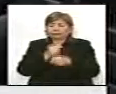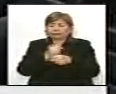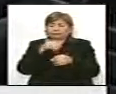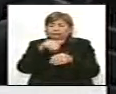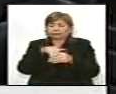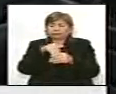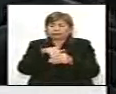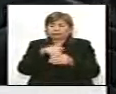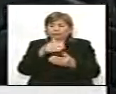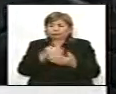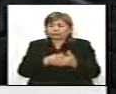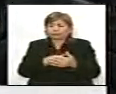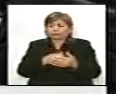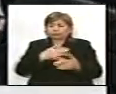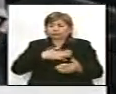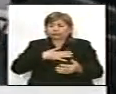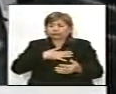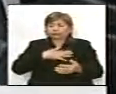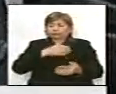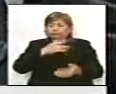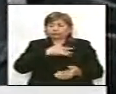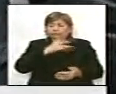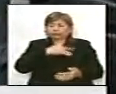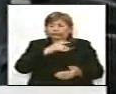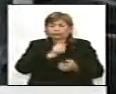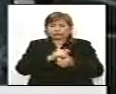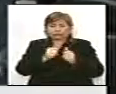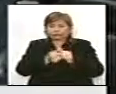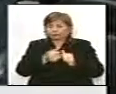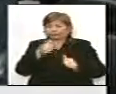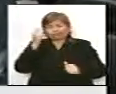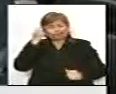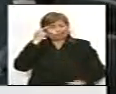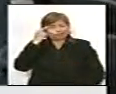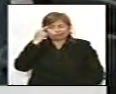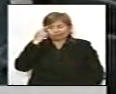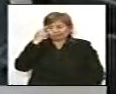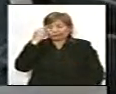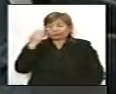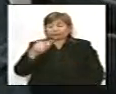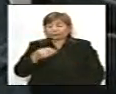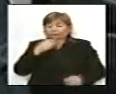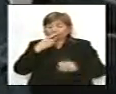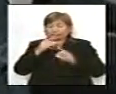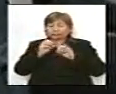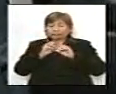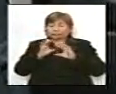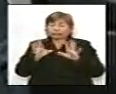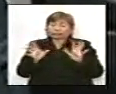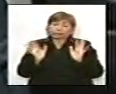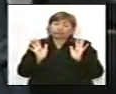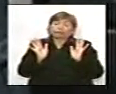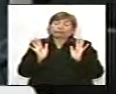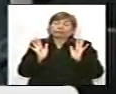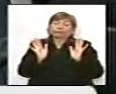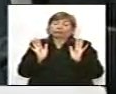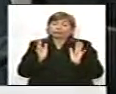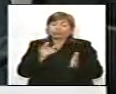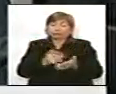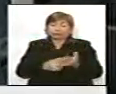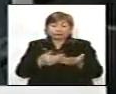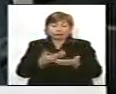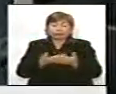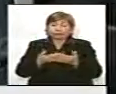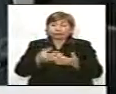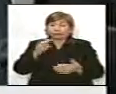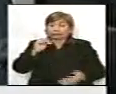votos, ni cambio de conciencias. Yo creo que la cosa es clara, por el contrario, existe un audio donde claramente el